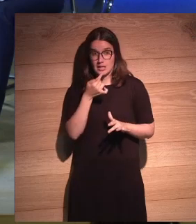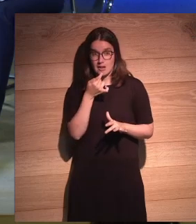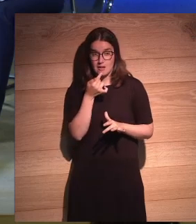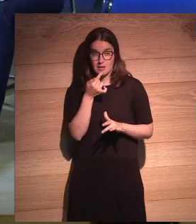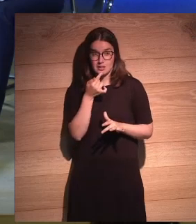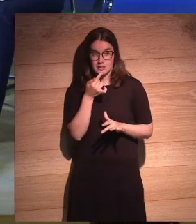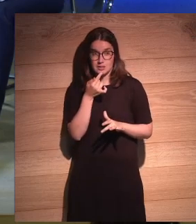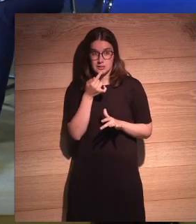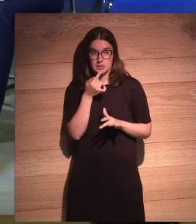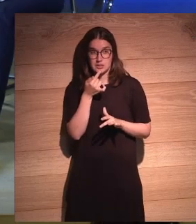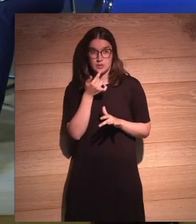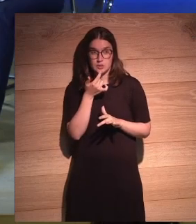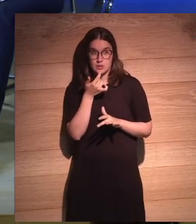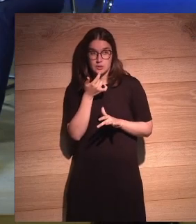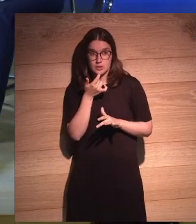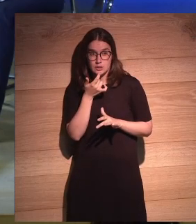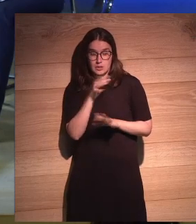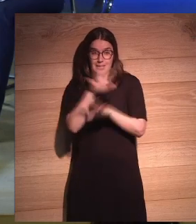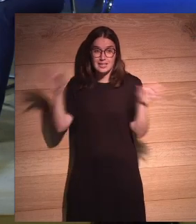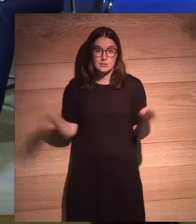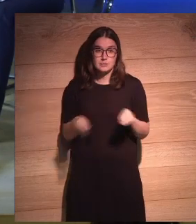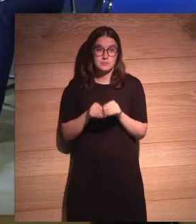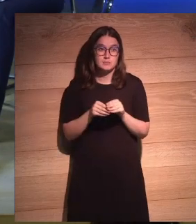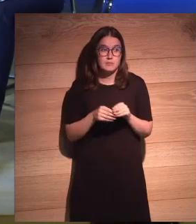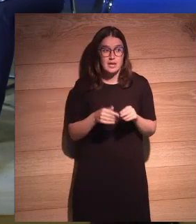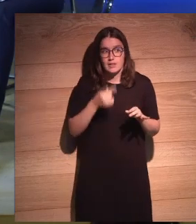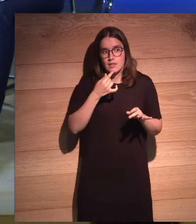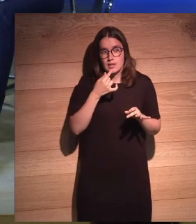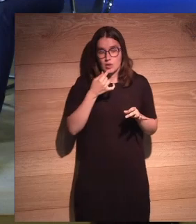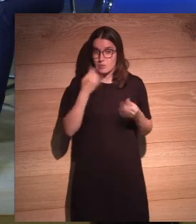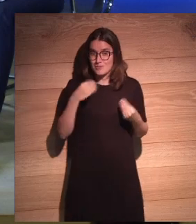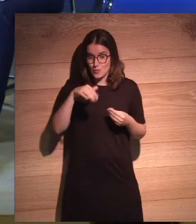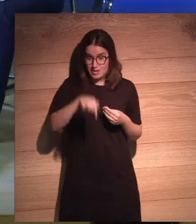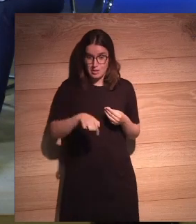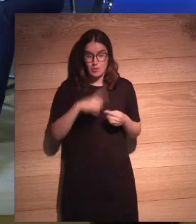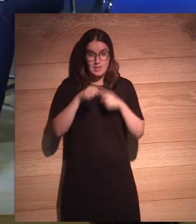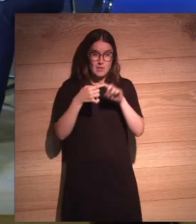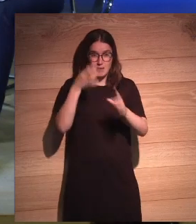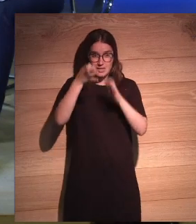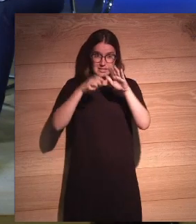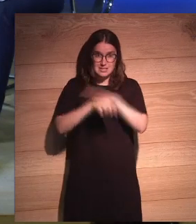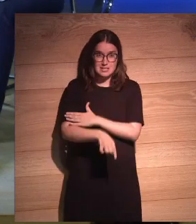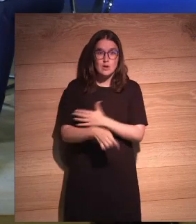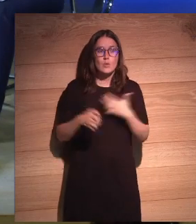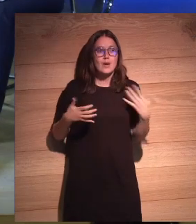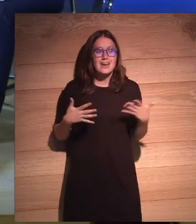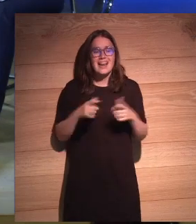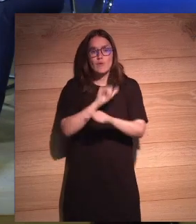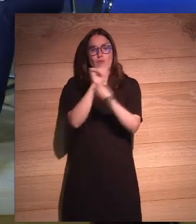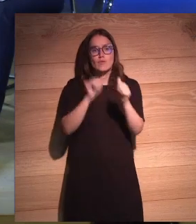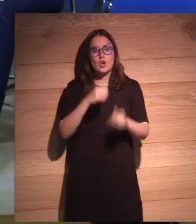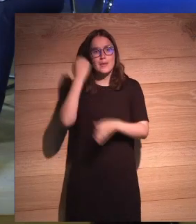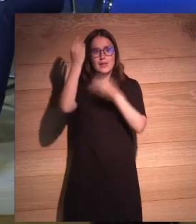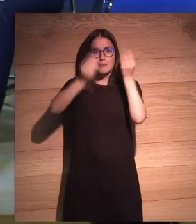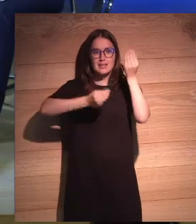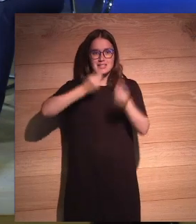se suele decir que es, resumidamente, para decirlo en un sitio como este, pero luego habría que profundizar, es la forma de pensar